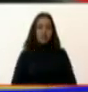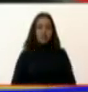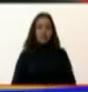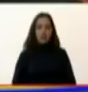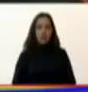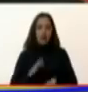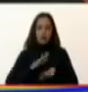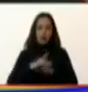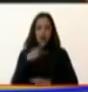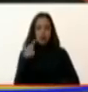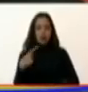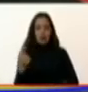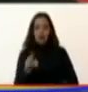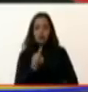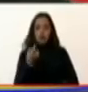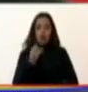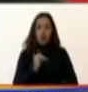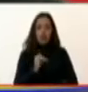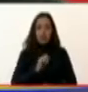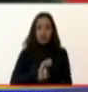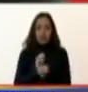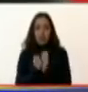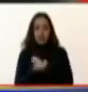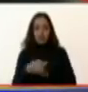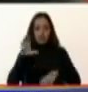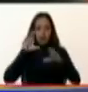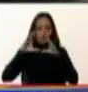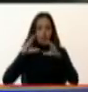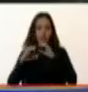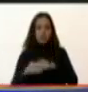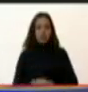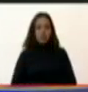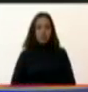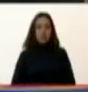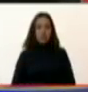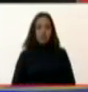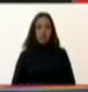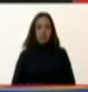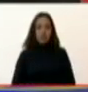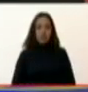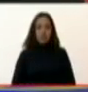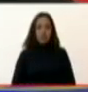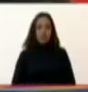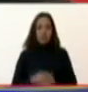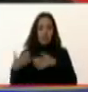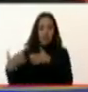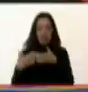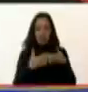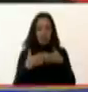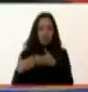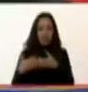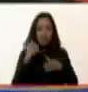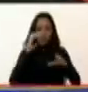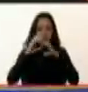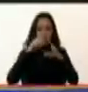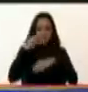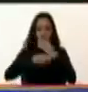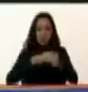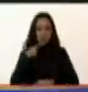la política solo tiene traducción mediática, es la batalla mediática la que hace la